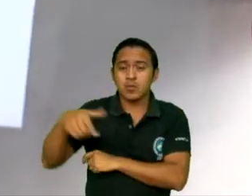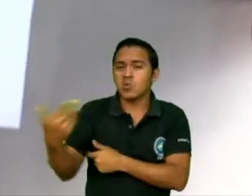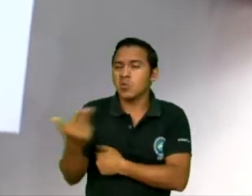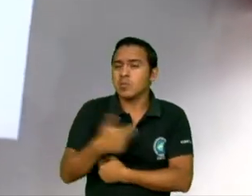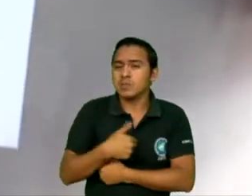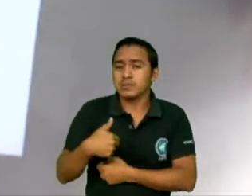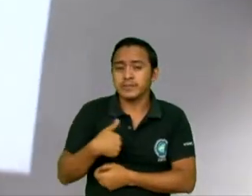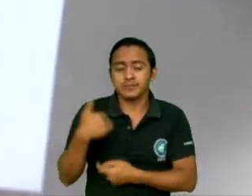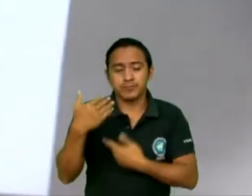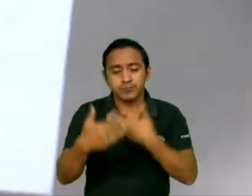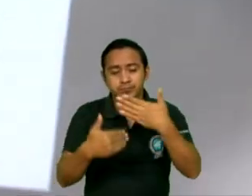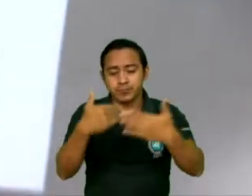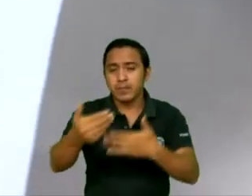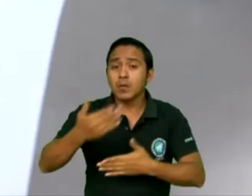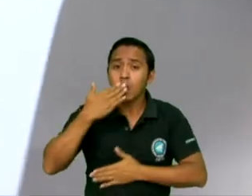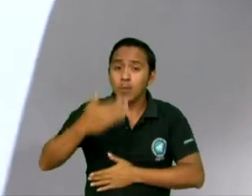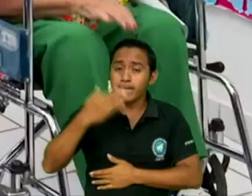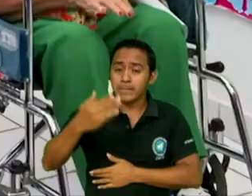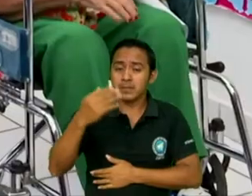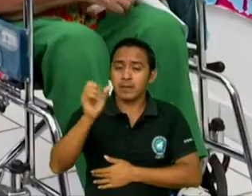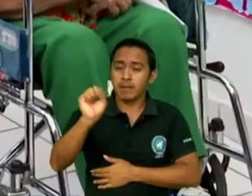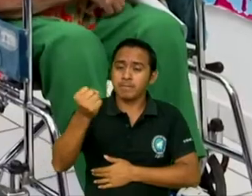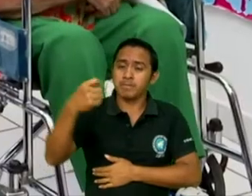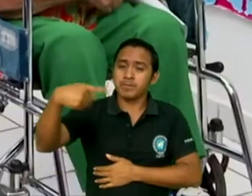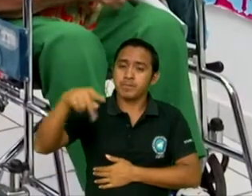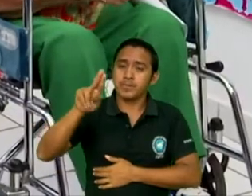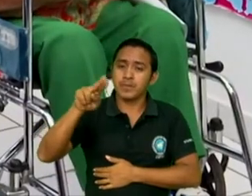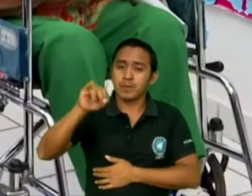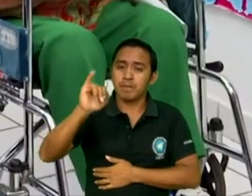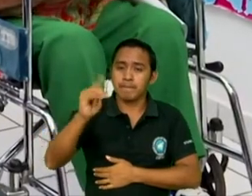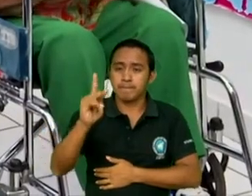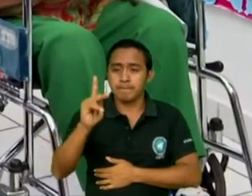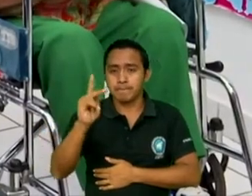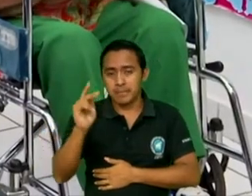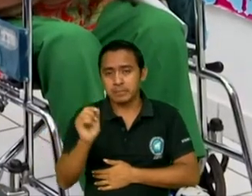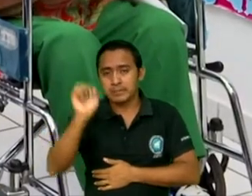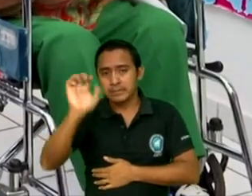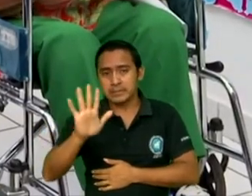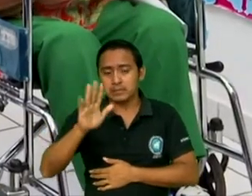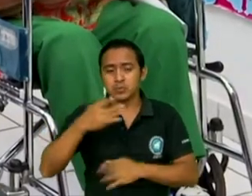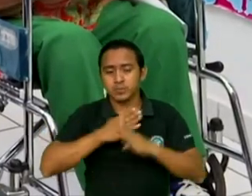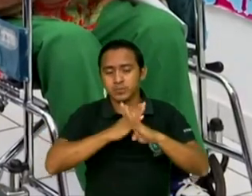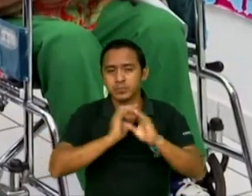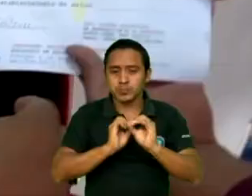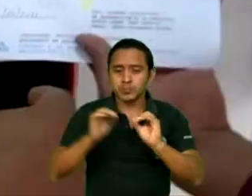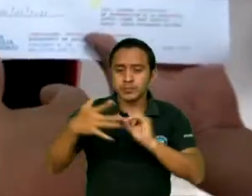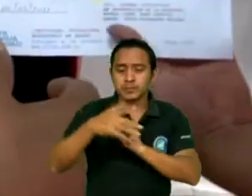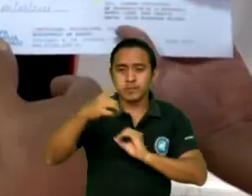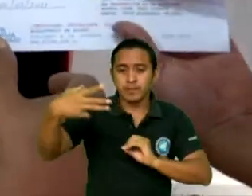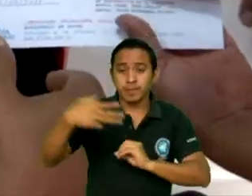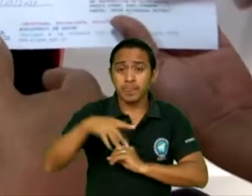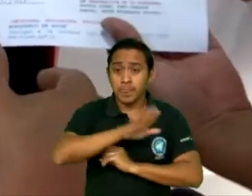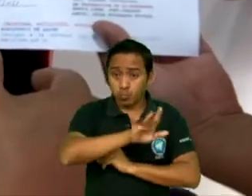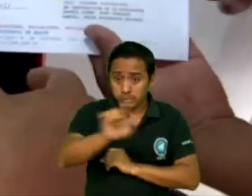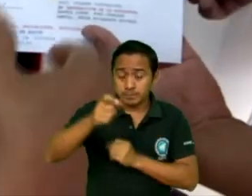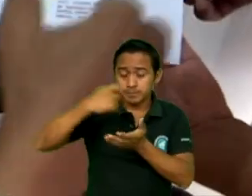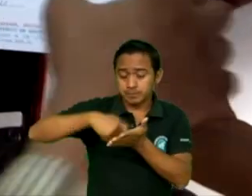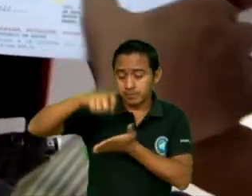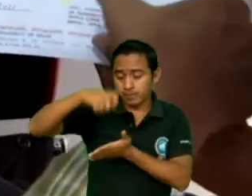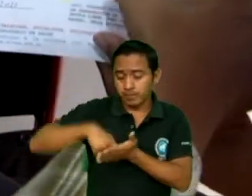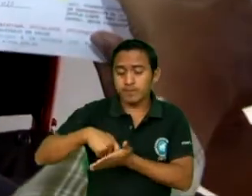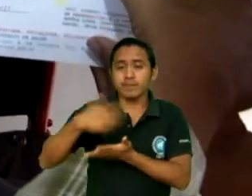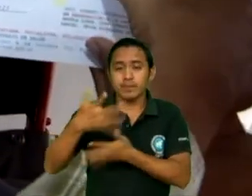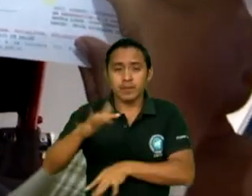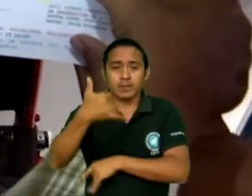de la vacuna contra el commit 19 la organización panamericana de la salud o ps afirmó que sus recomendaciones no está que las